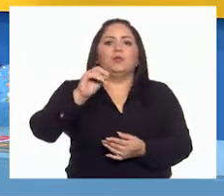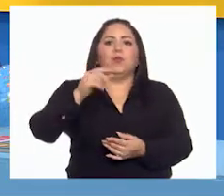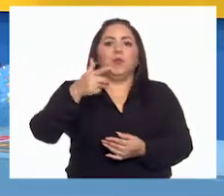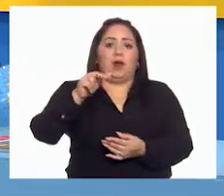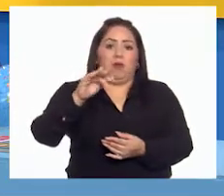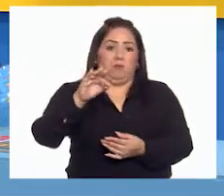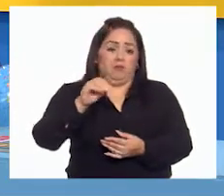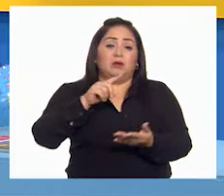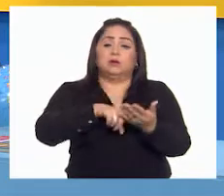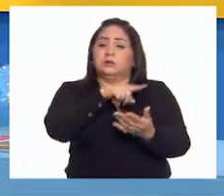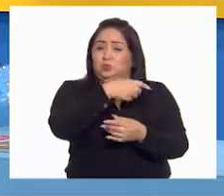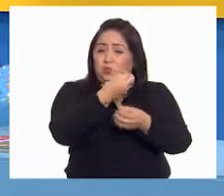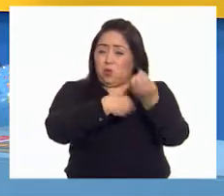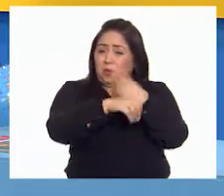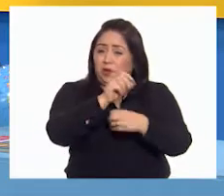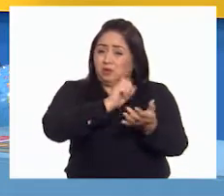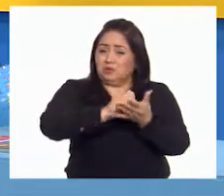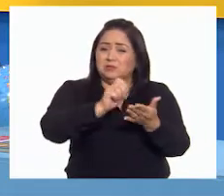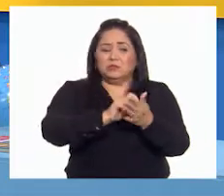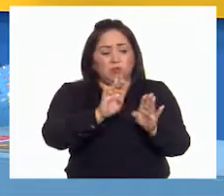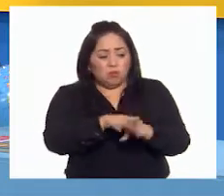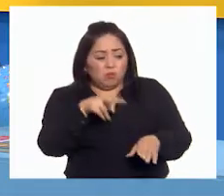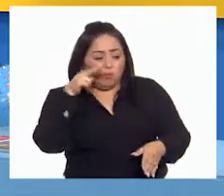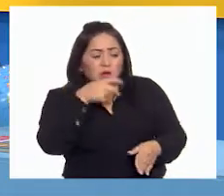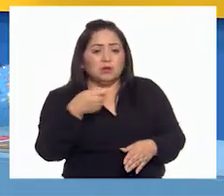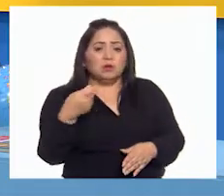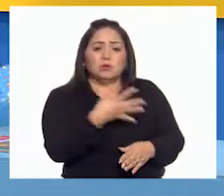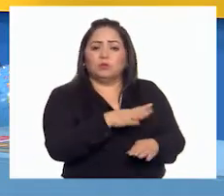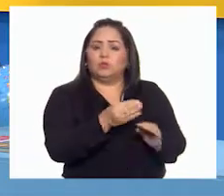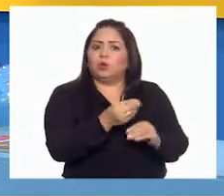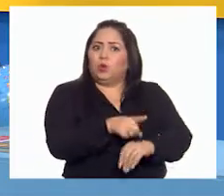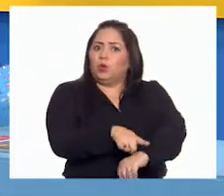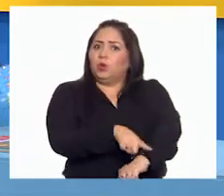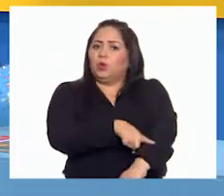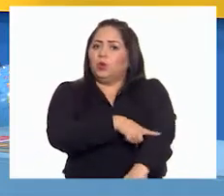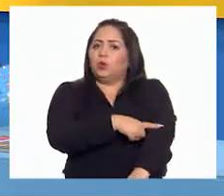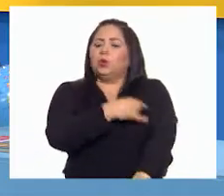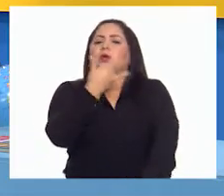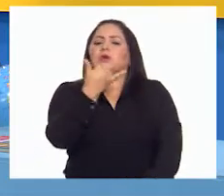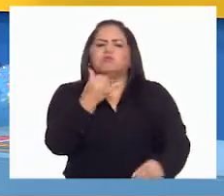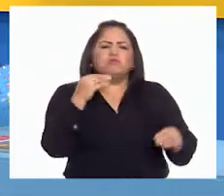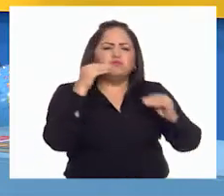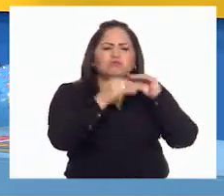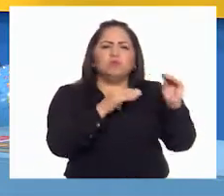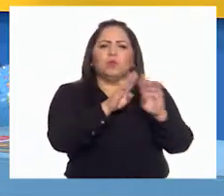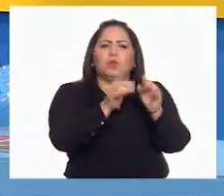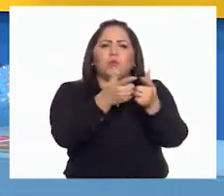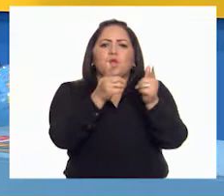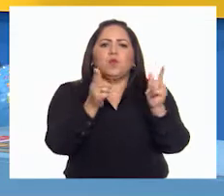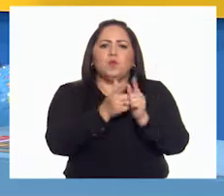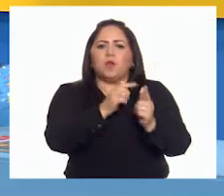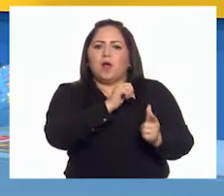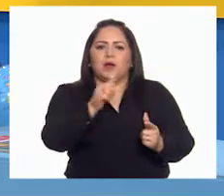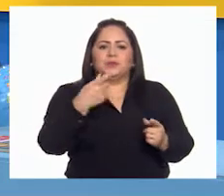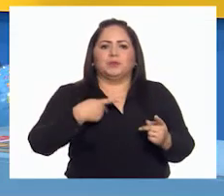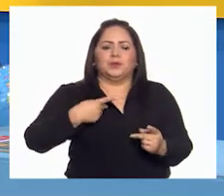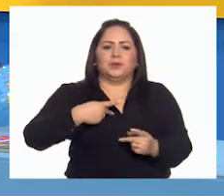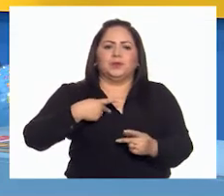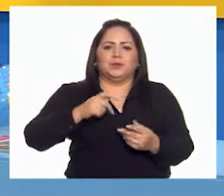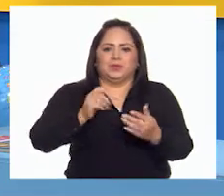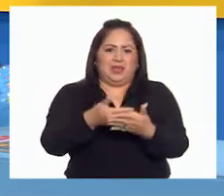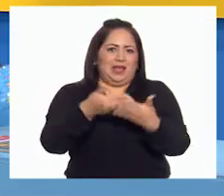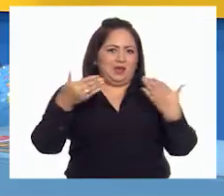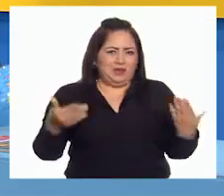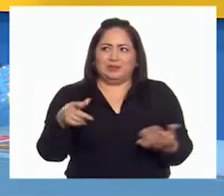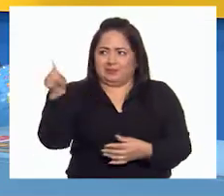obra poética ha sido considerada como una prolongación y culminación del grupo de los contemporáneos.